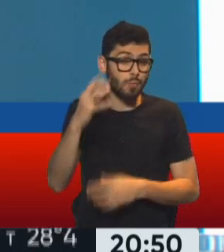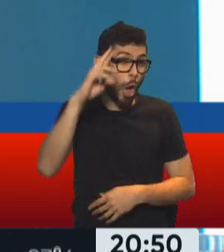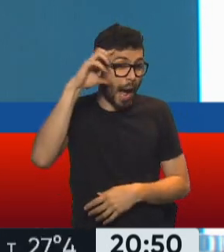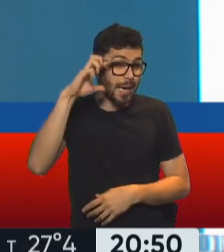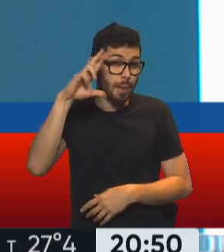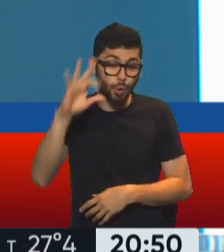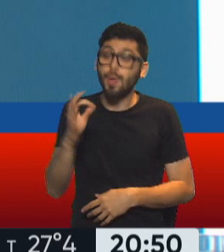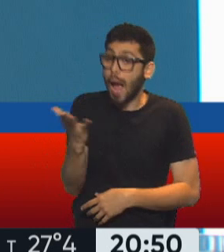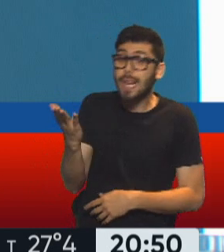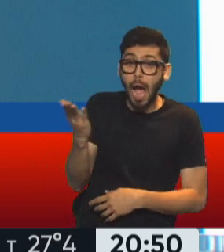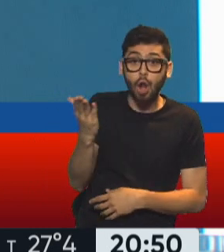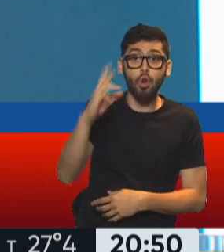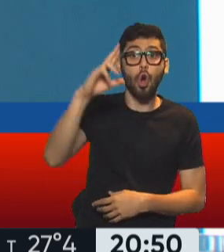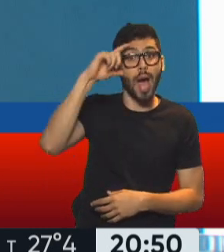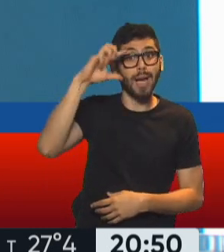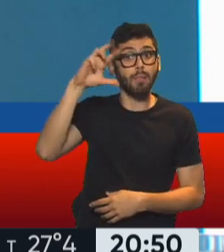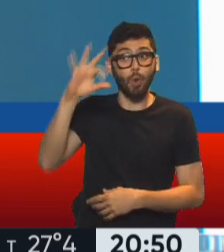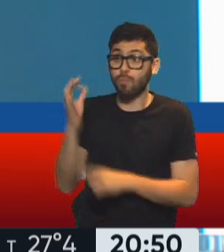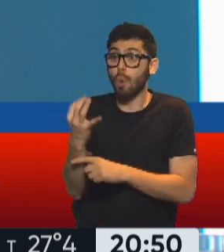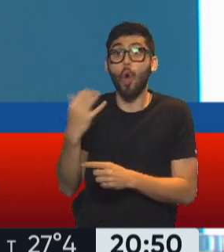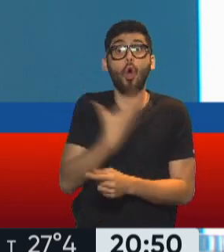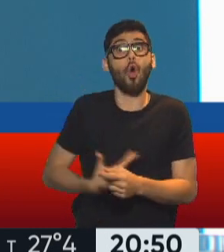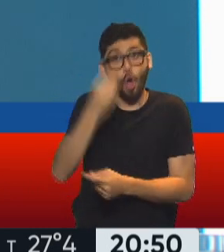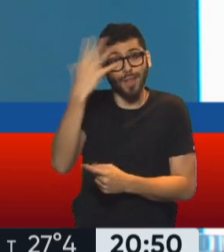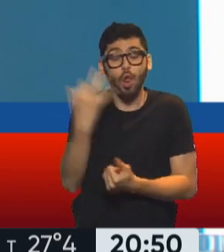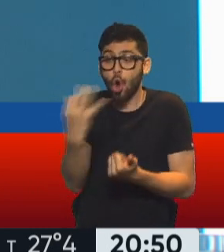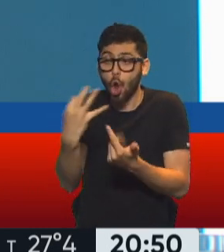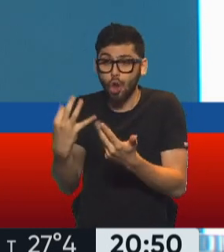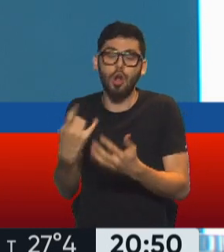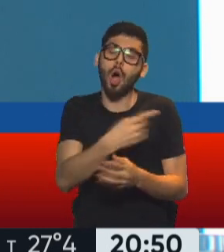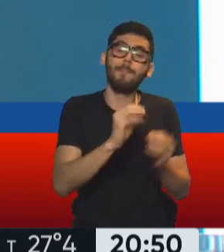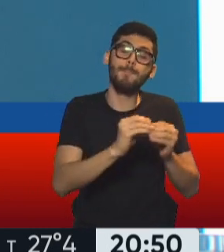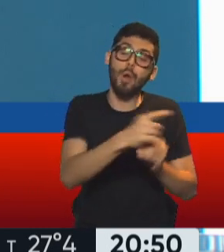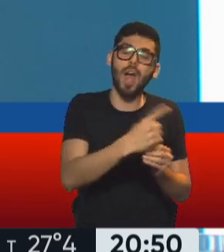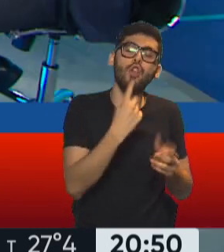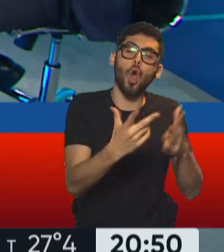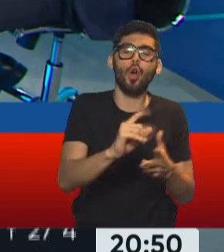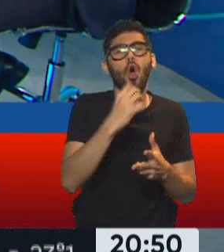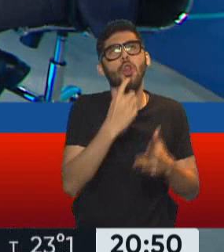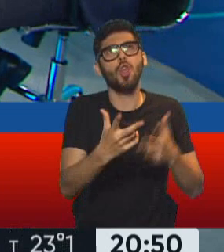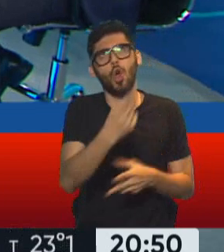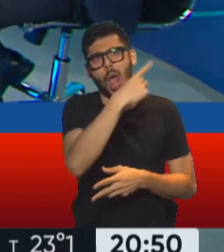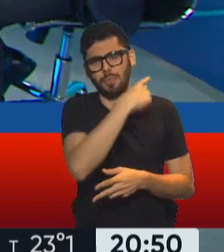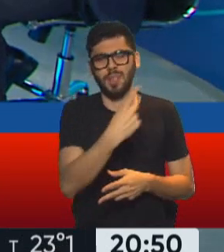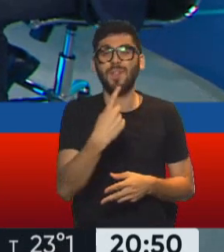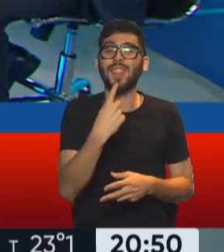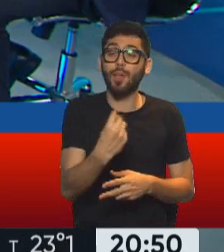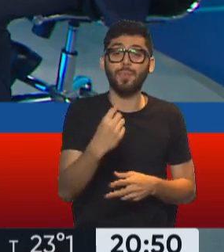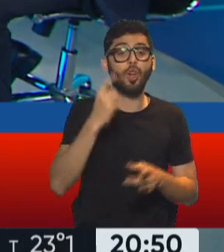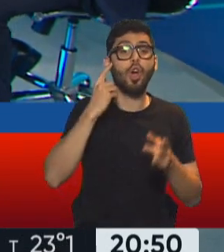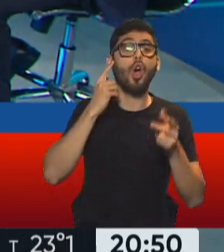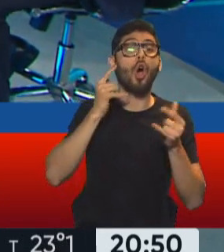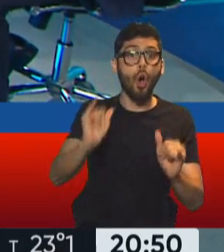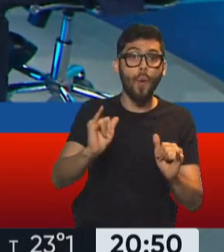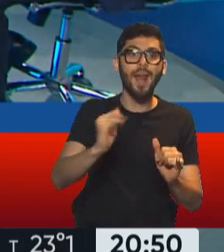está planteando, claro, los repro, el otro problema que está planteando Vidal y que no lo dice, o lo dijo la otra vez, es que quiere que los jóvenes vayan a trabajar